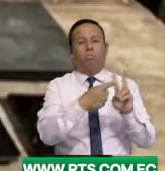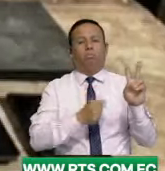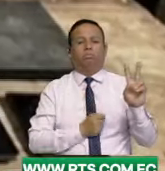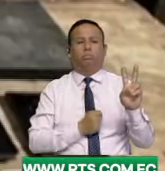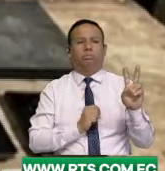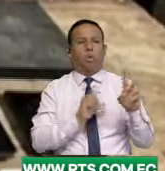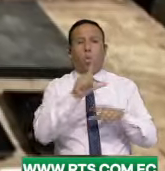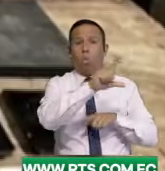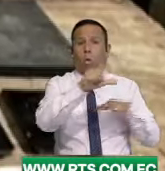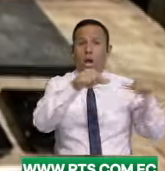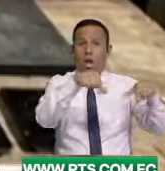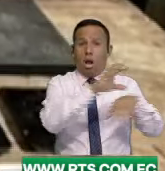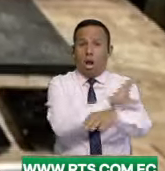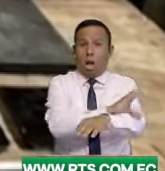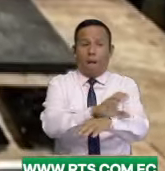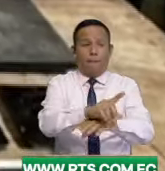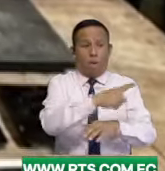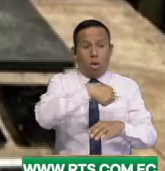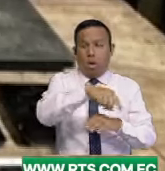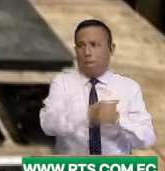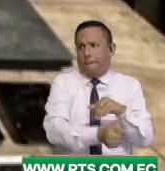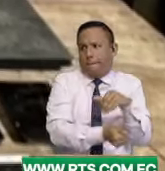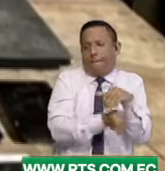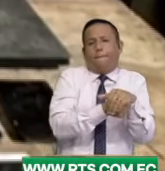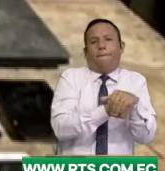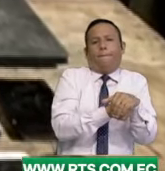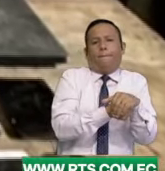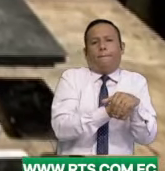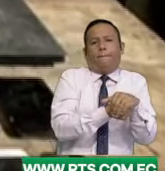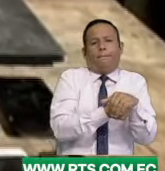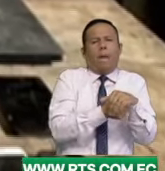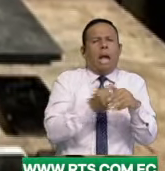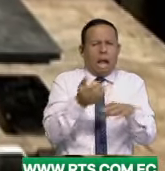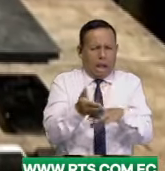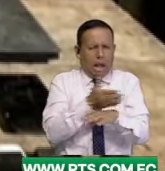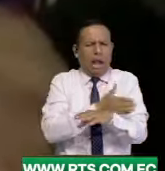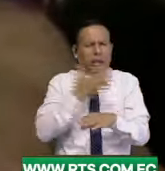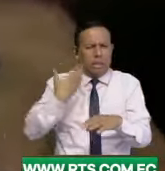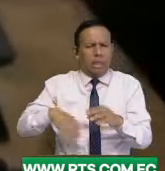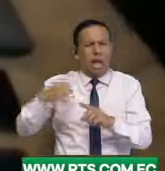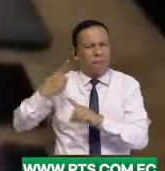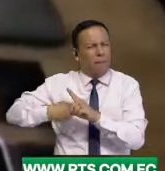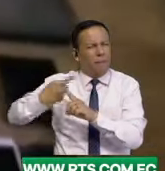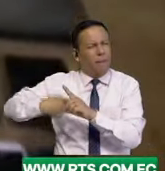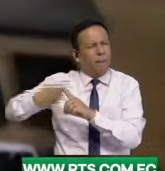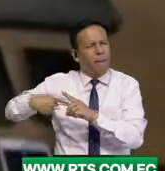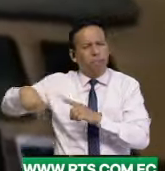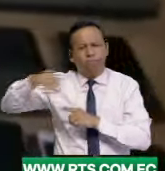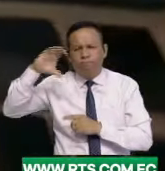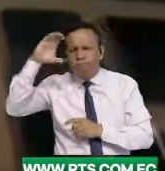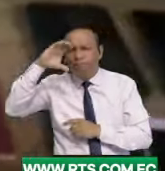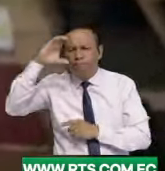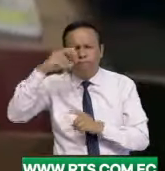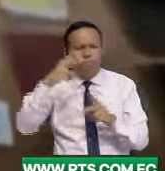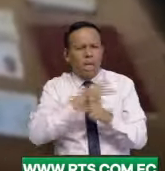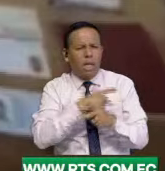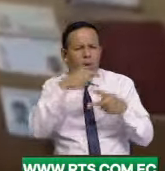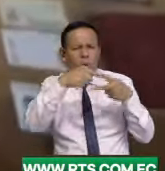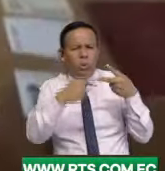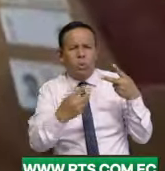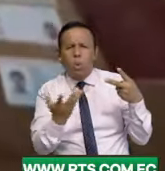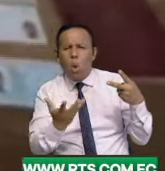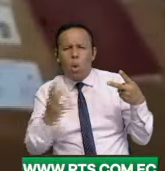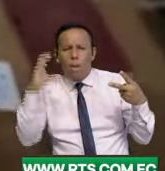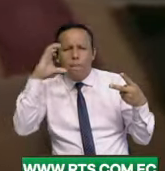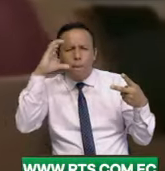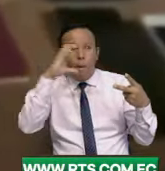se escondieron de los uniformados. Eran buscados desde hace meses, considerados como objetivos de alto valor. Información